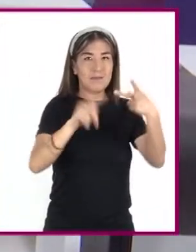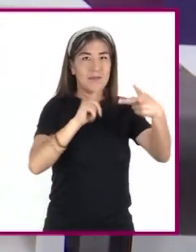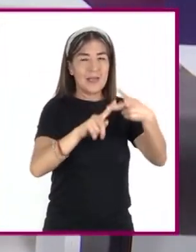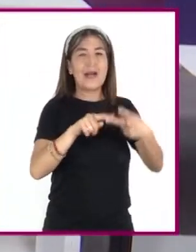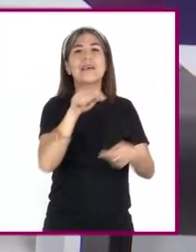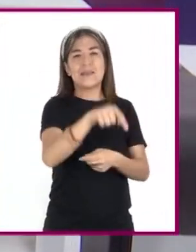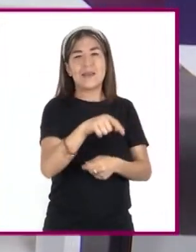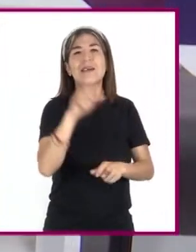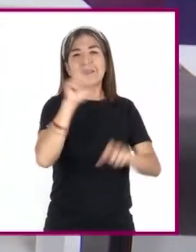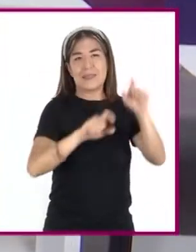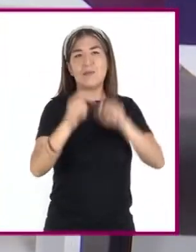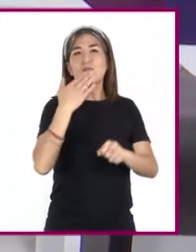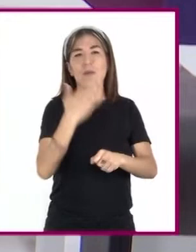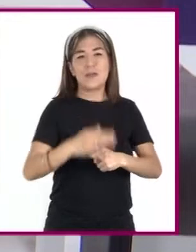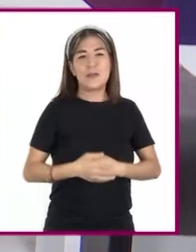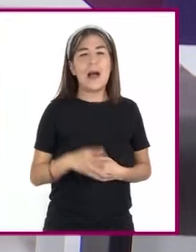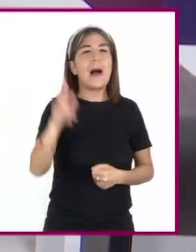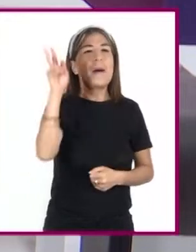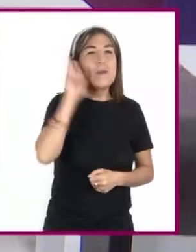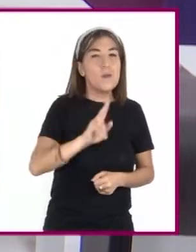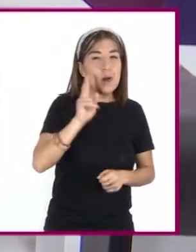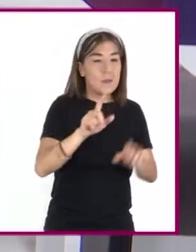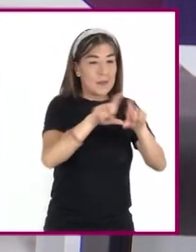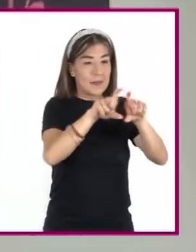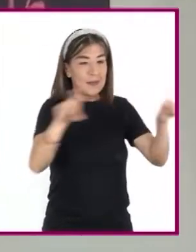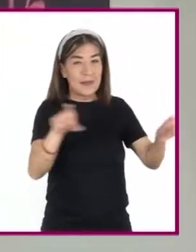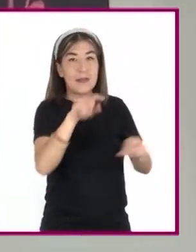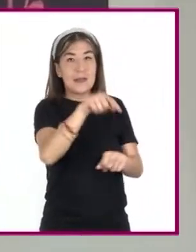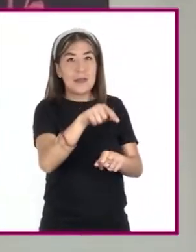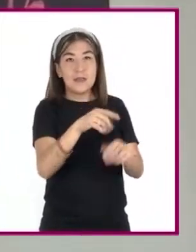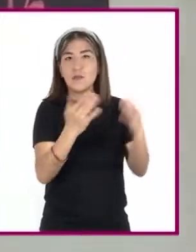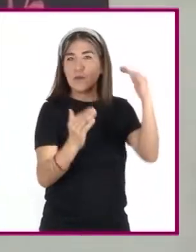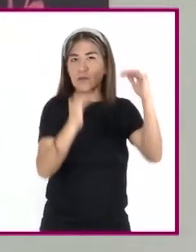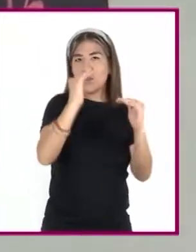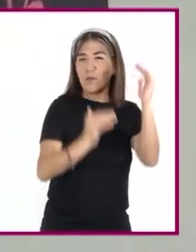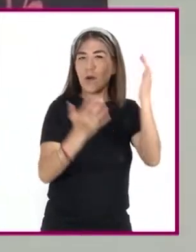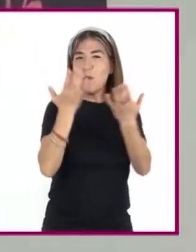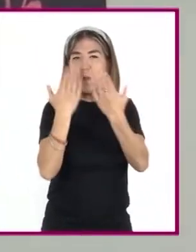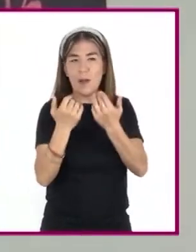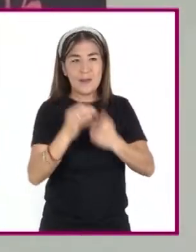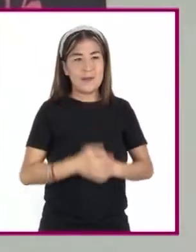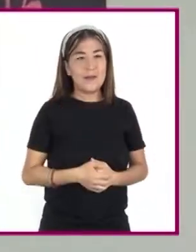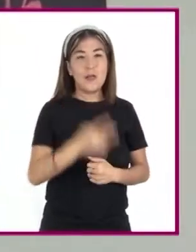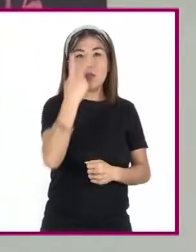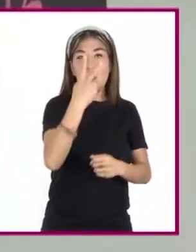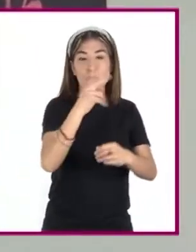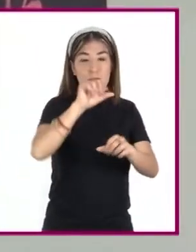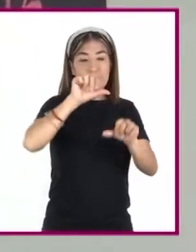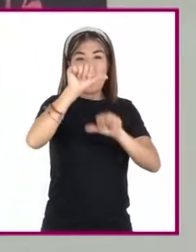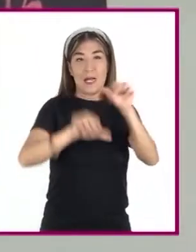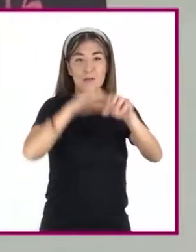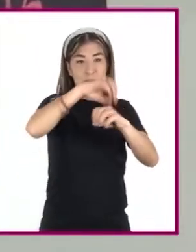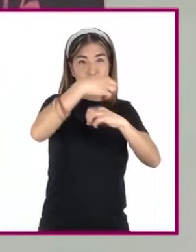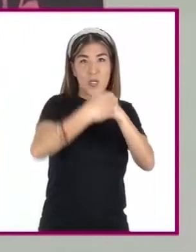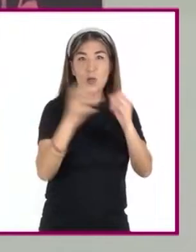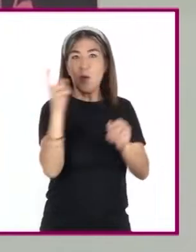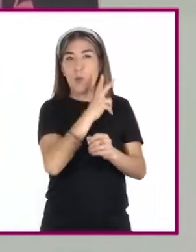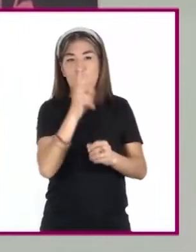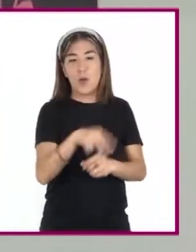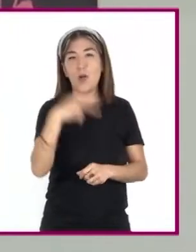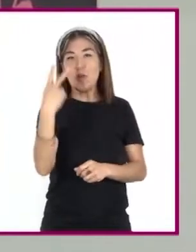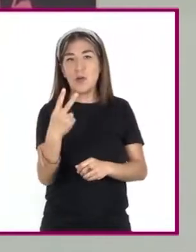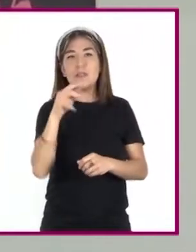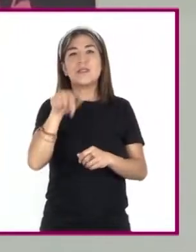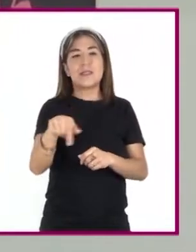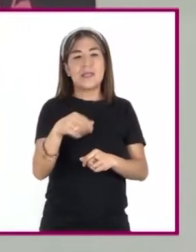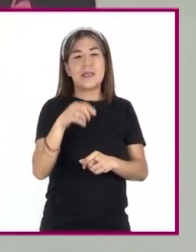correspondiente. Vamos a verificar que la ecuación no está balanceada. 2 átomos de oxígeno, 2 átomos de hidrógeno. Y del lado